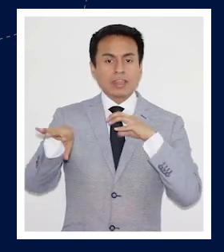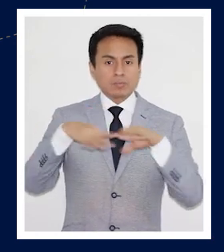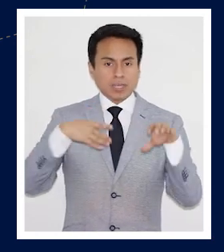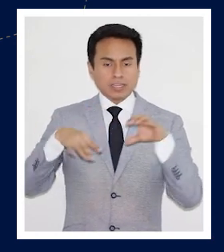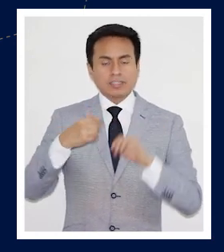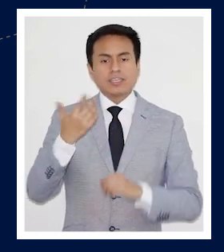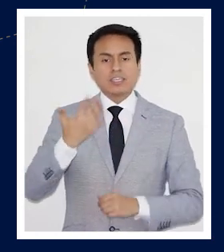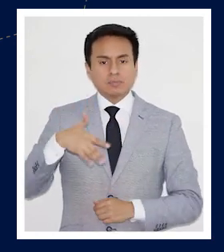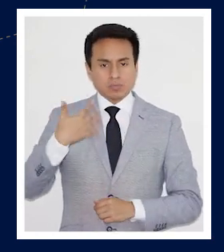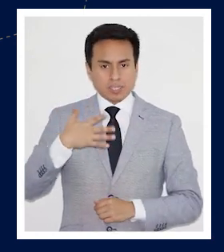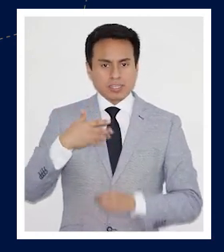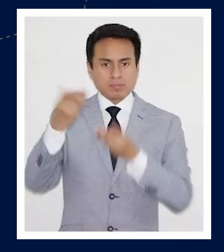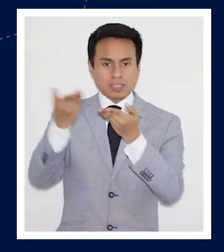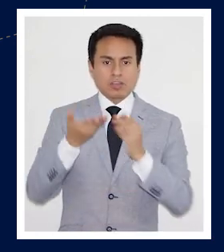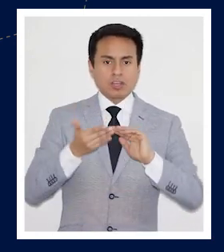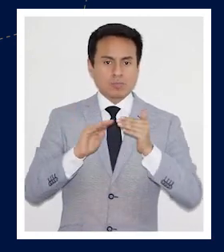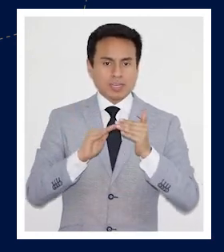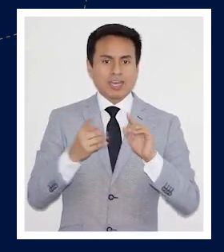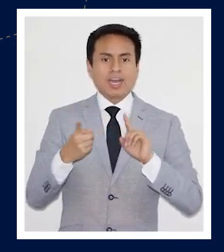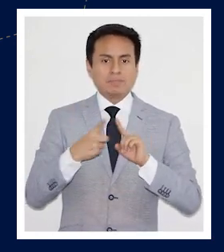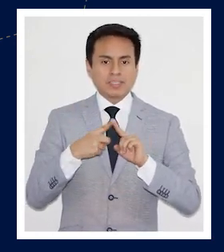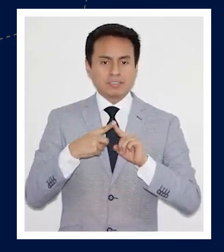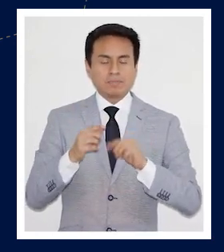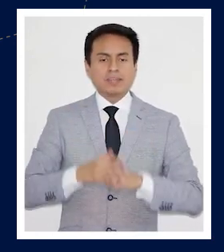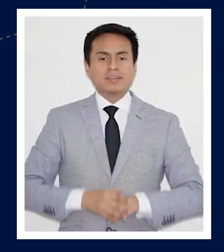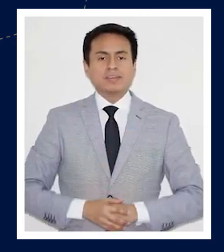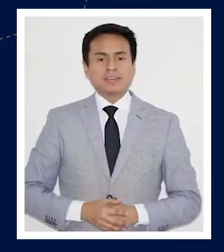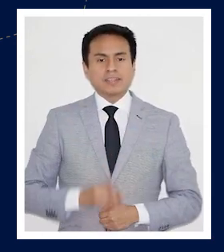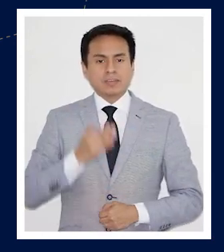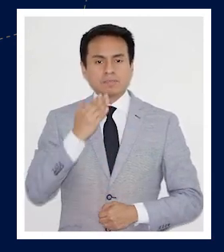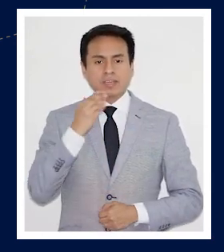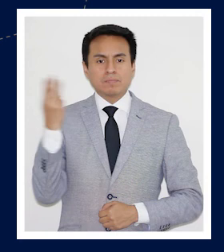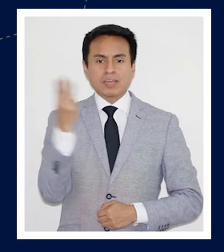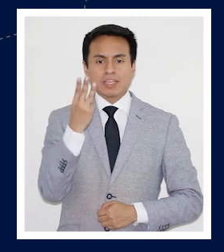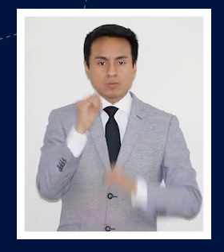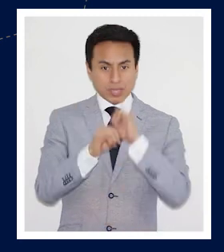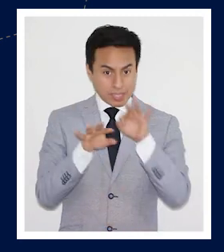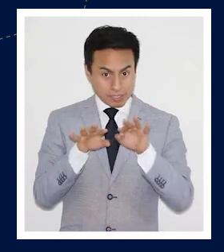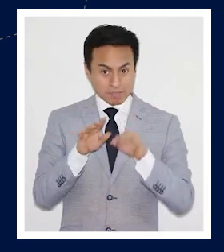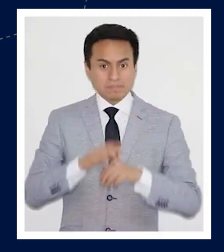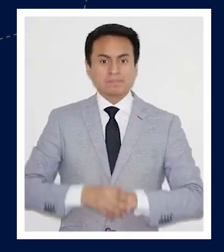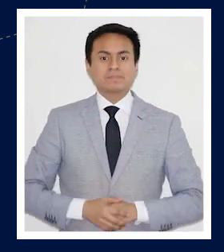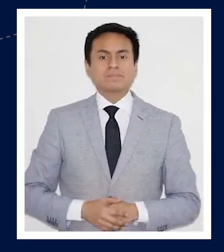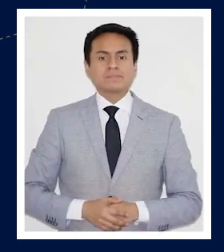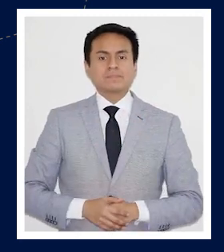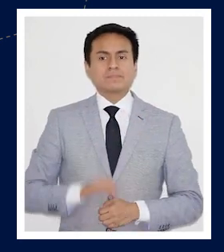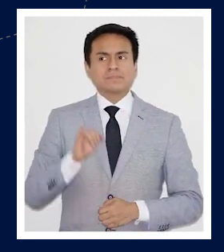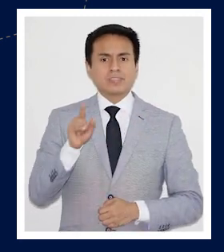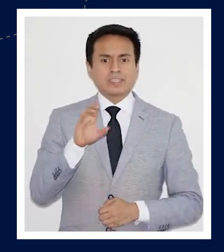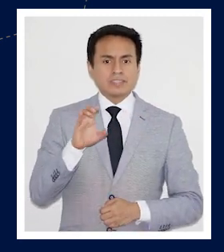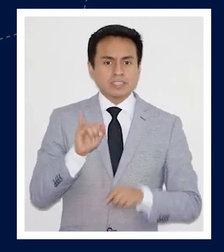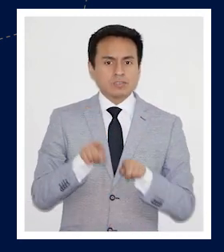o actividades importantes invitando a la comunidad a participar. Y nuestra página web,